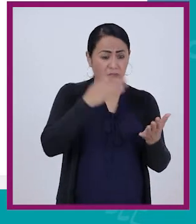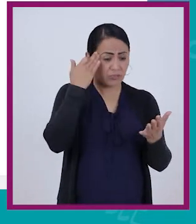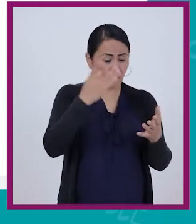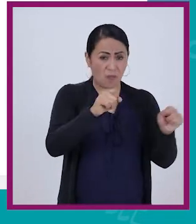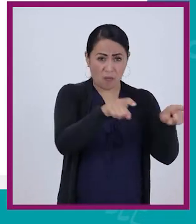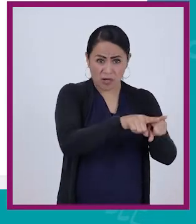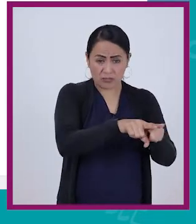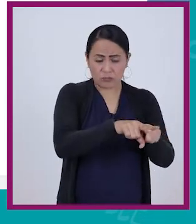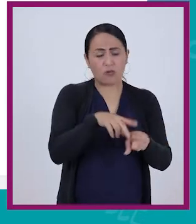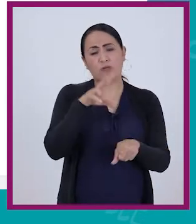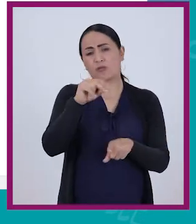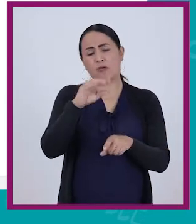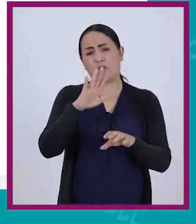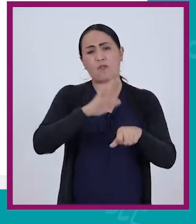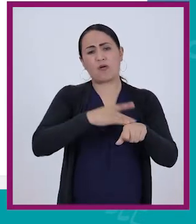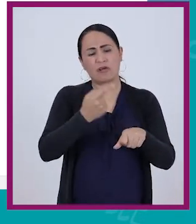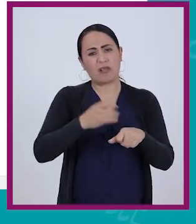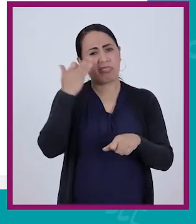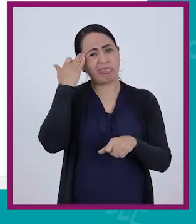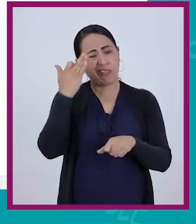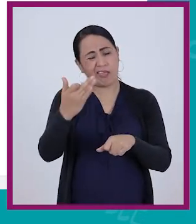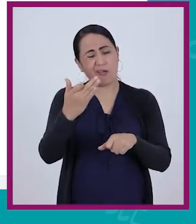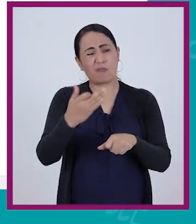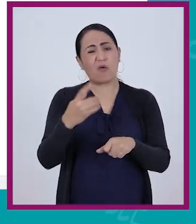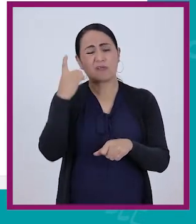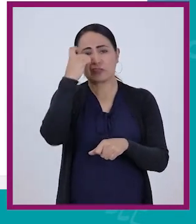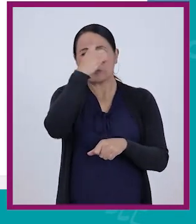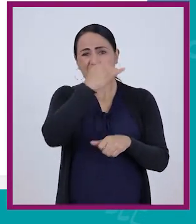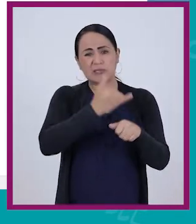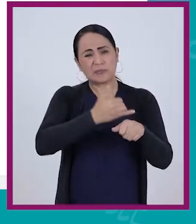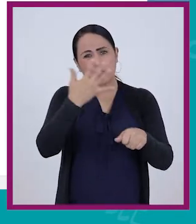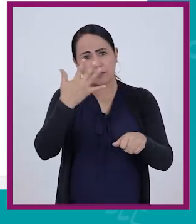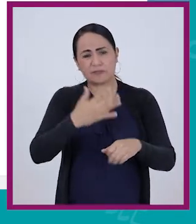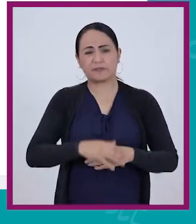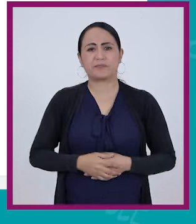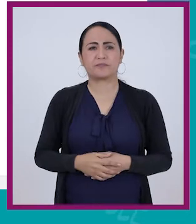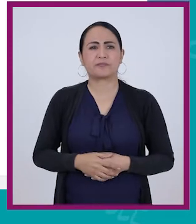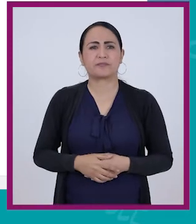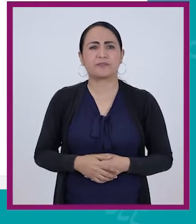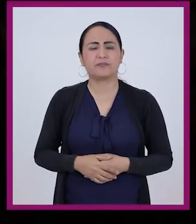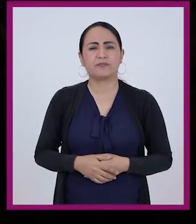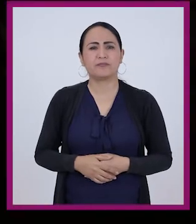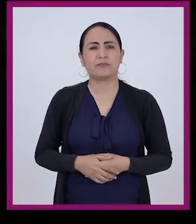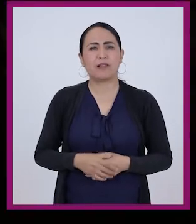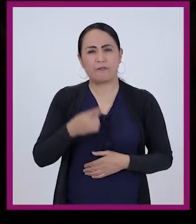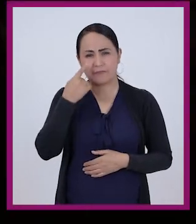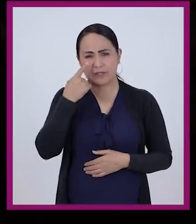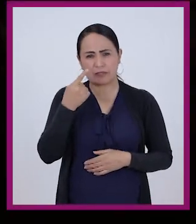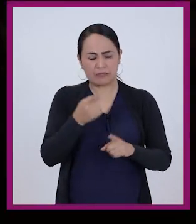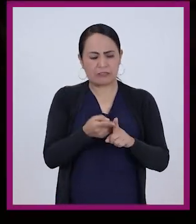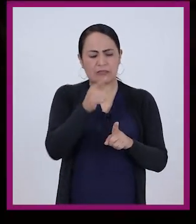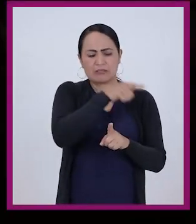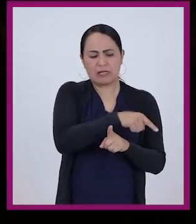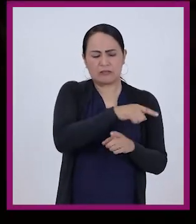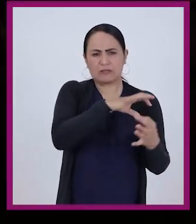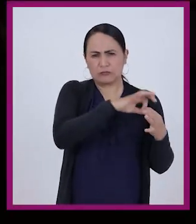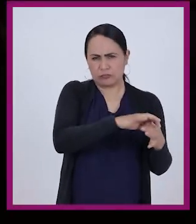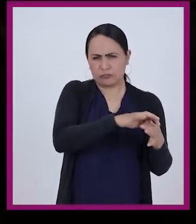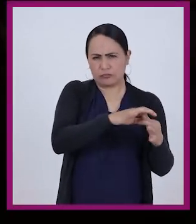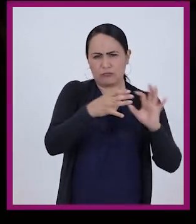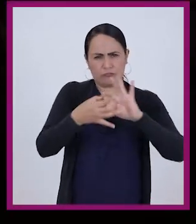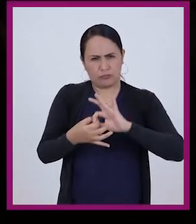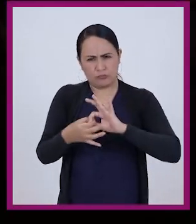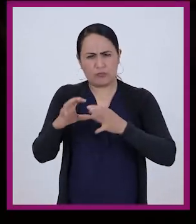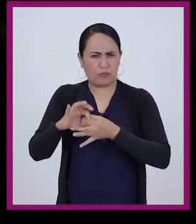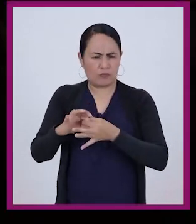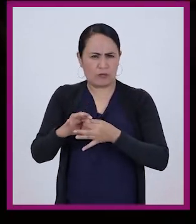no tenga dos actividades que realizar al mismo tiempo, porque obstaculizaría el proceso. Procuren observar si una tarea